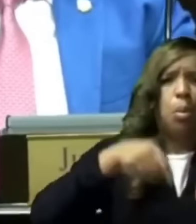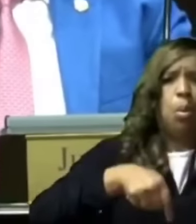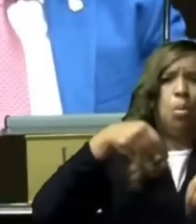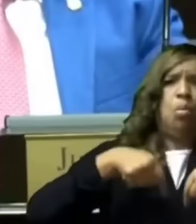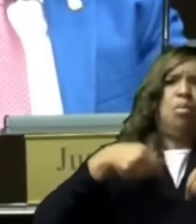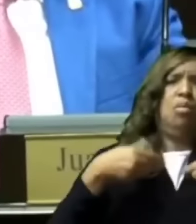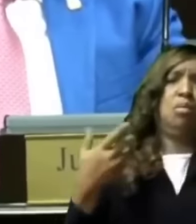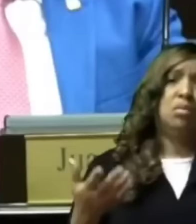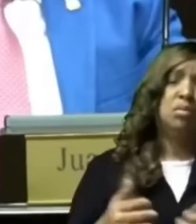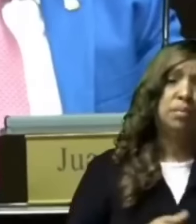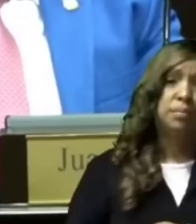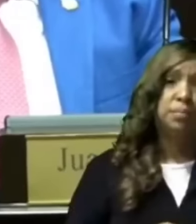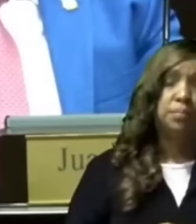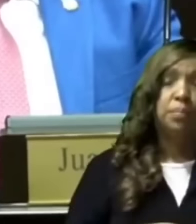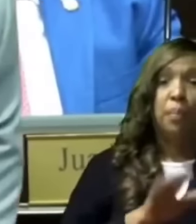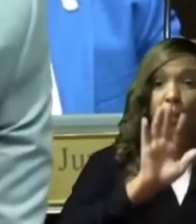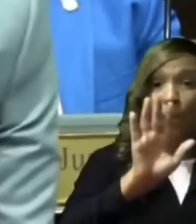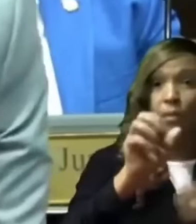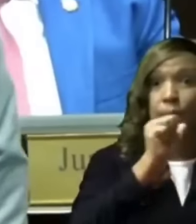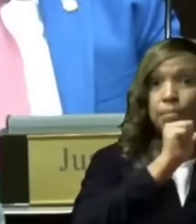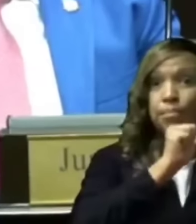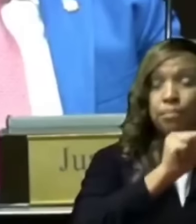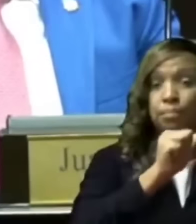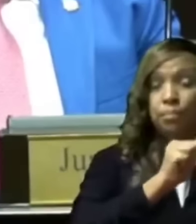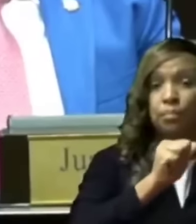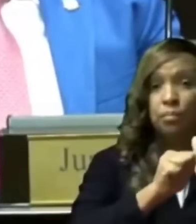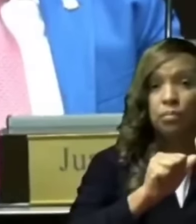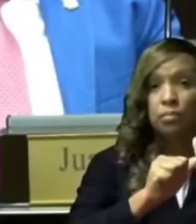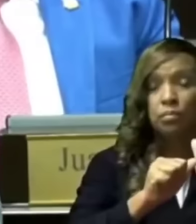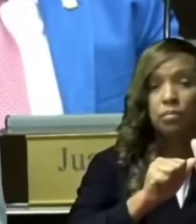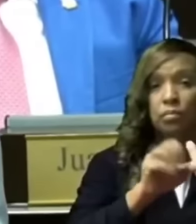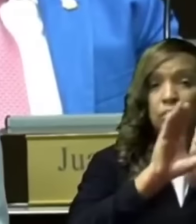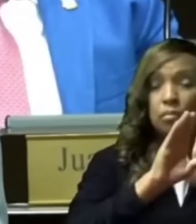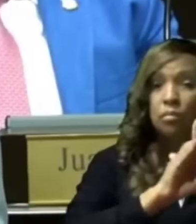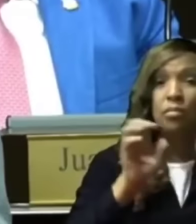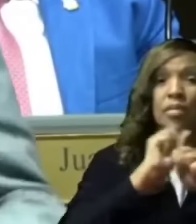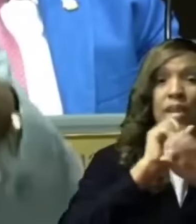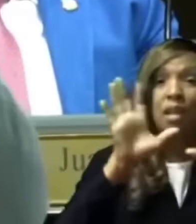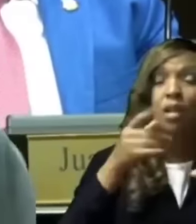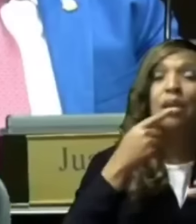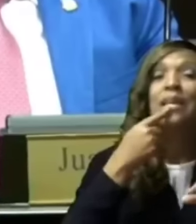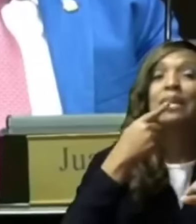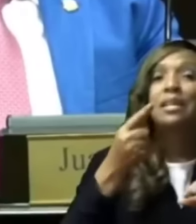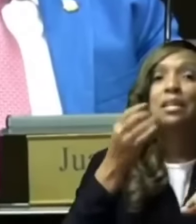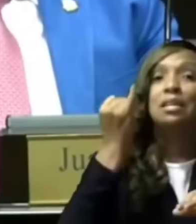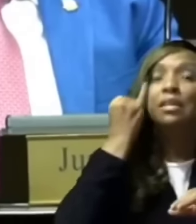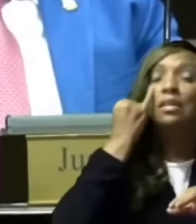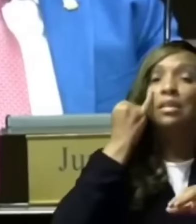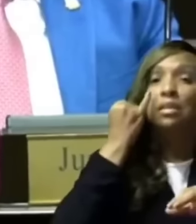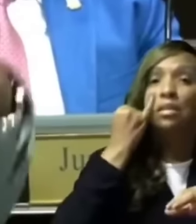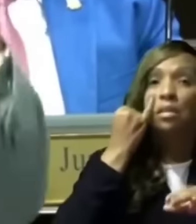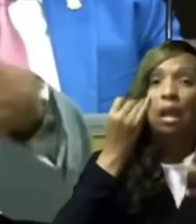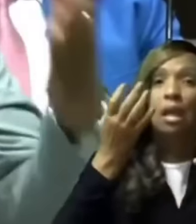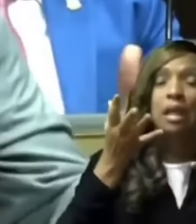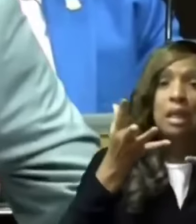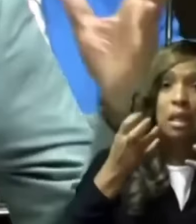124 de la Constitución. Dos periodos y nunca más, presidente. Es el candado a la Constitución.